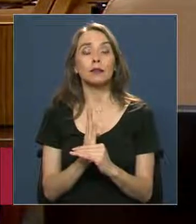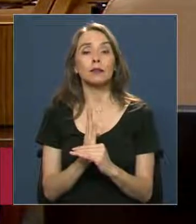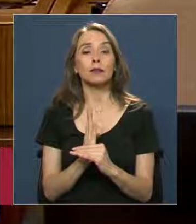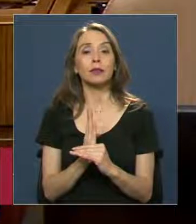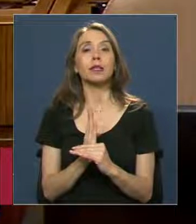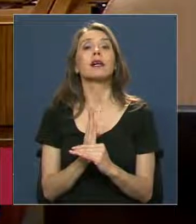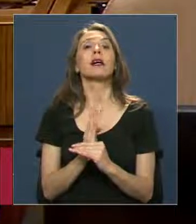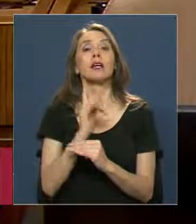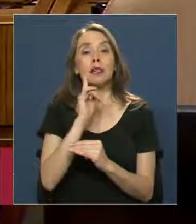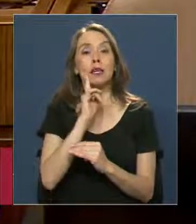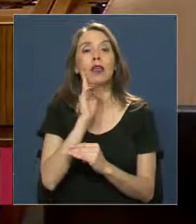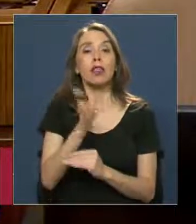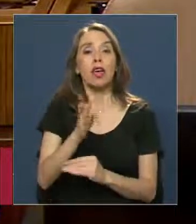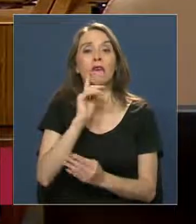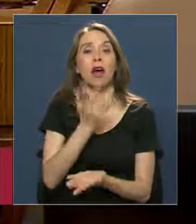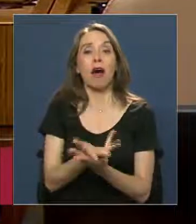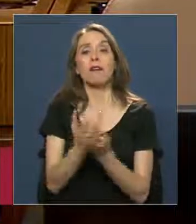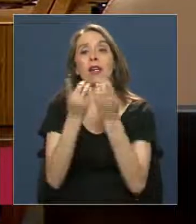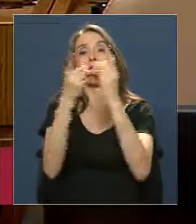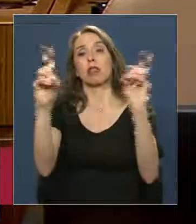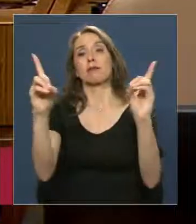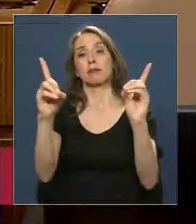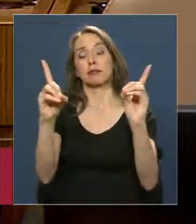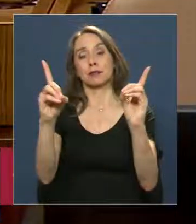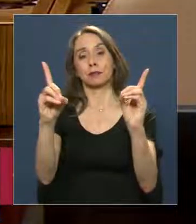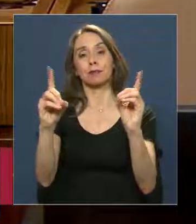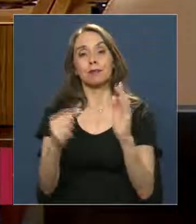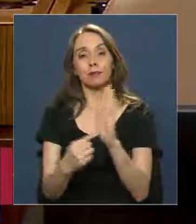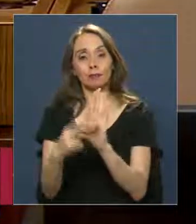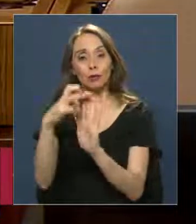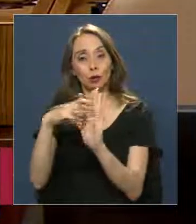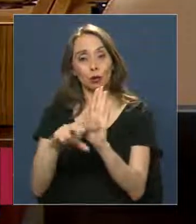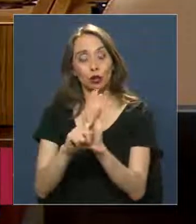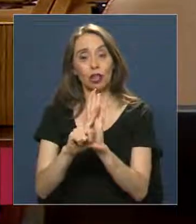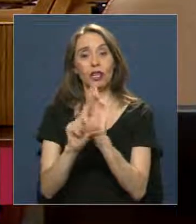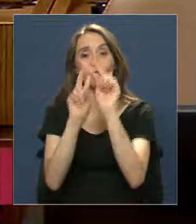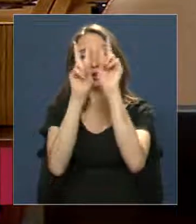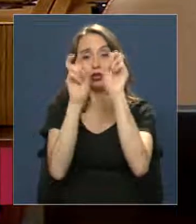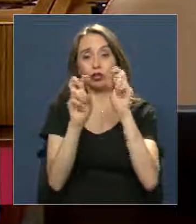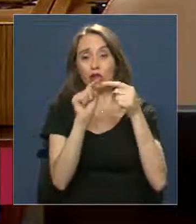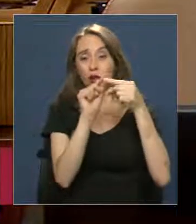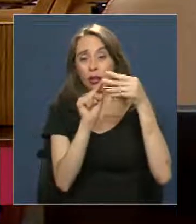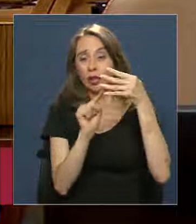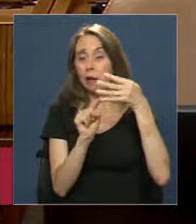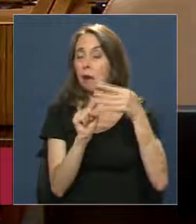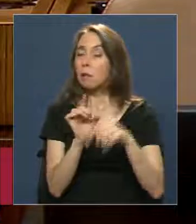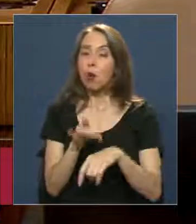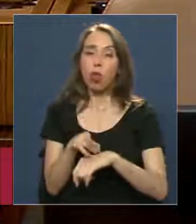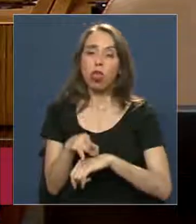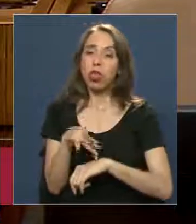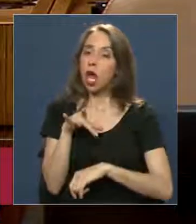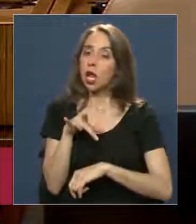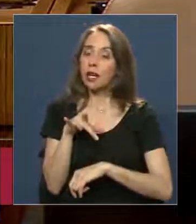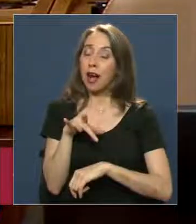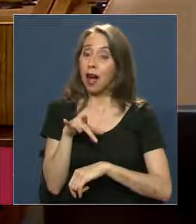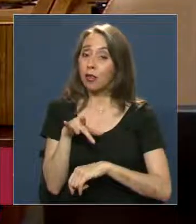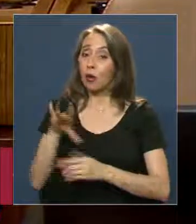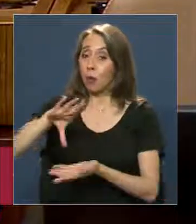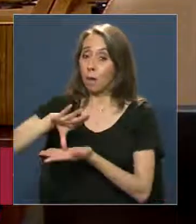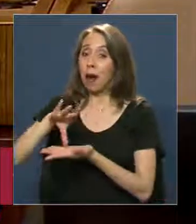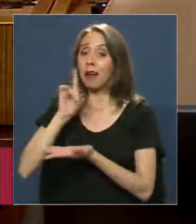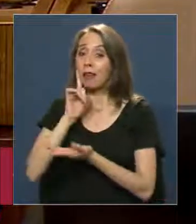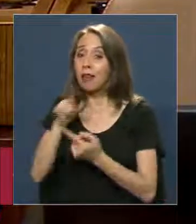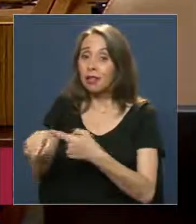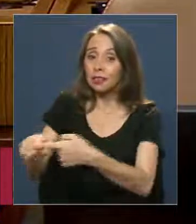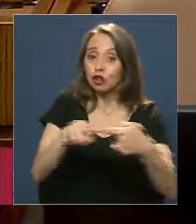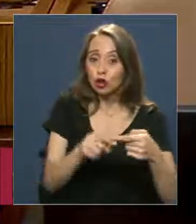de la democracia. En definitiva, este proyecto trata materias sumamente delicadas que, dentro del marco de una sociedad moderna